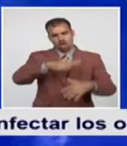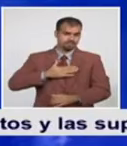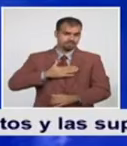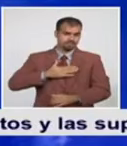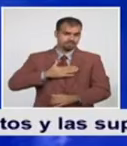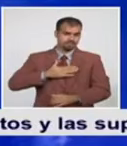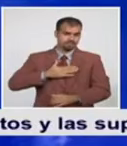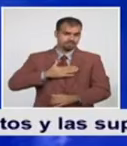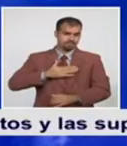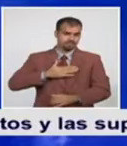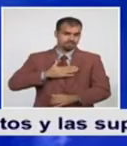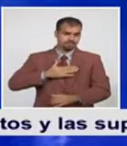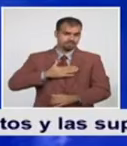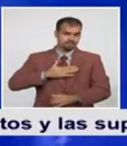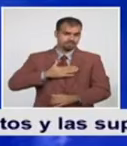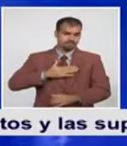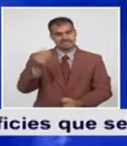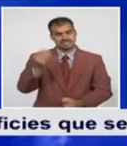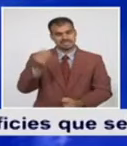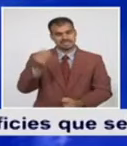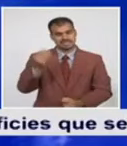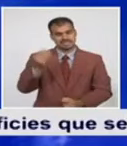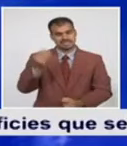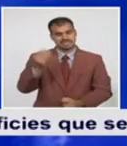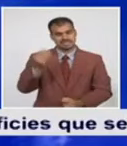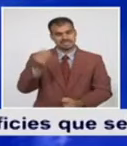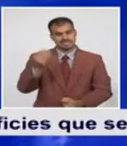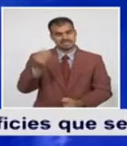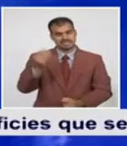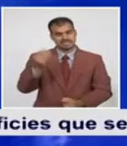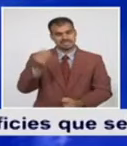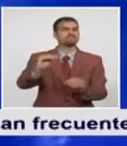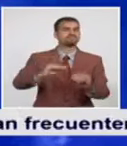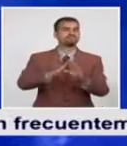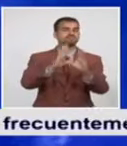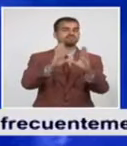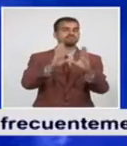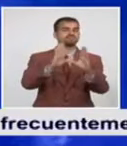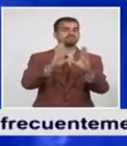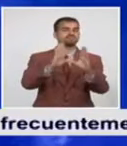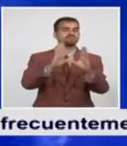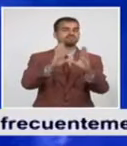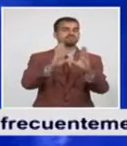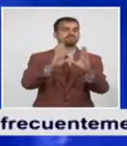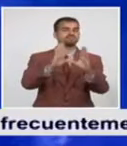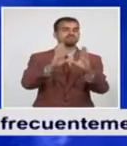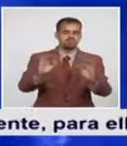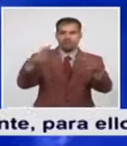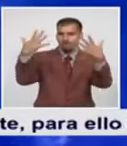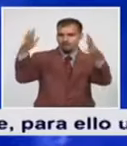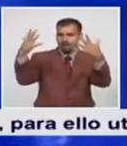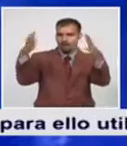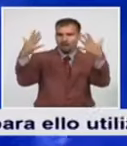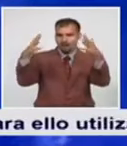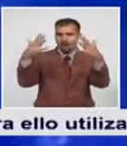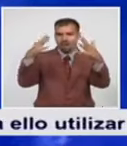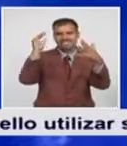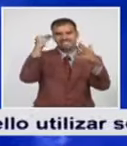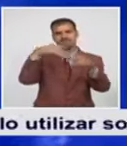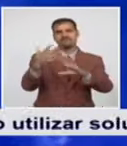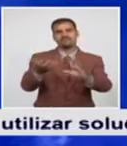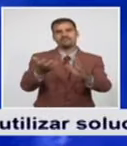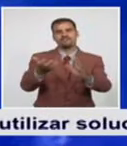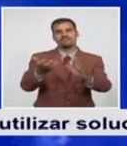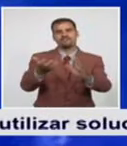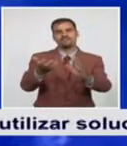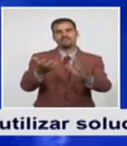en forma justo ahora a las 9 de la mañana, se realizó el aplauso en forma de clave cubana, como expresión de la